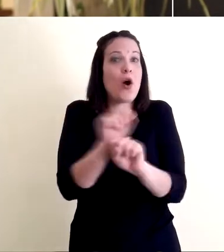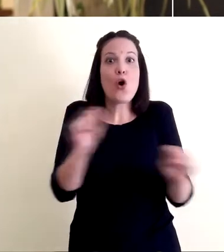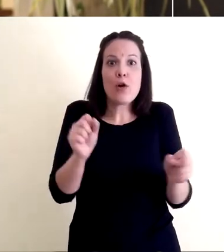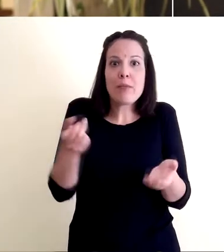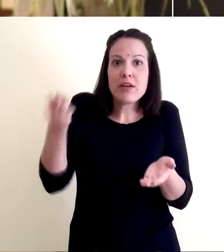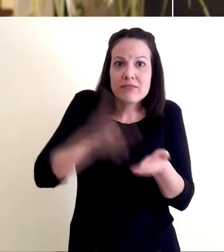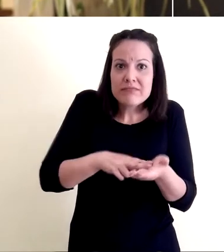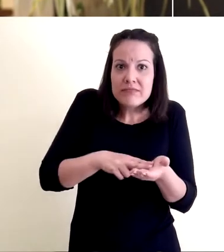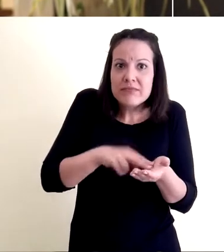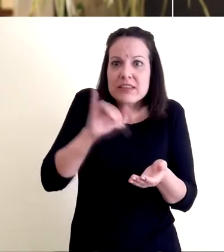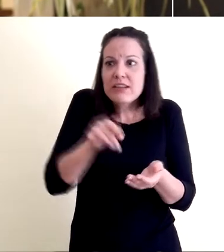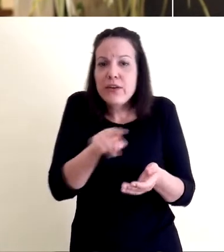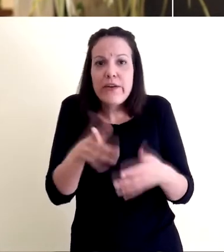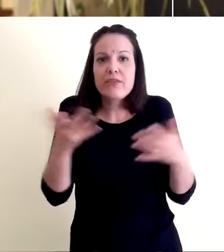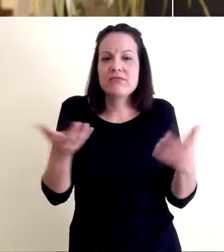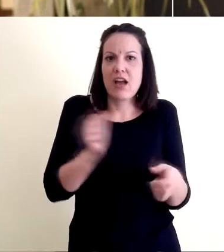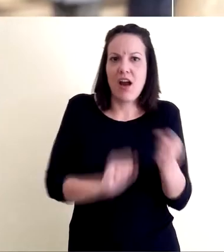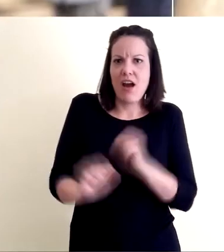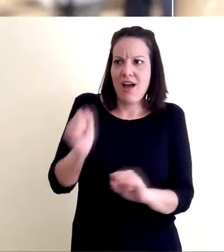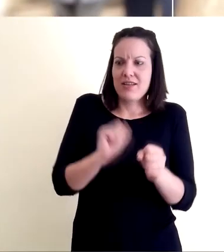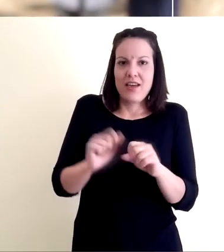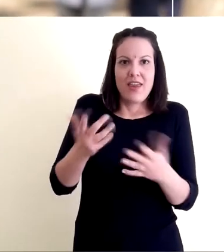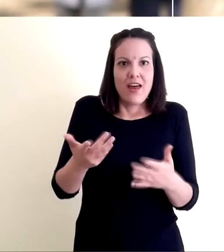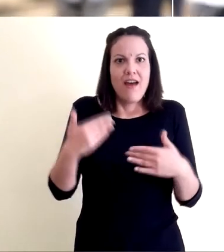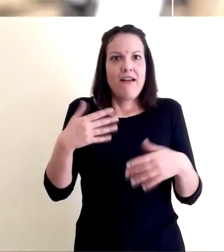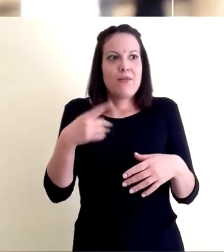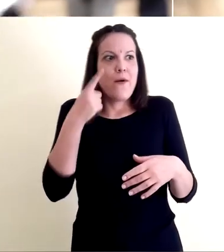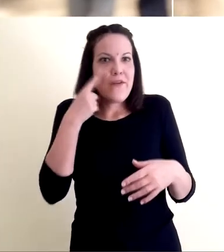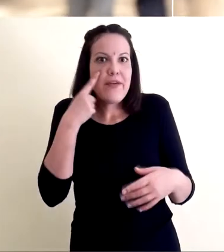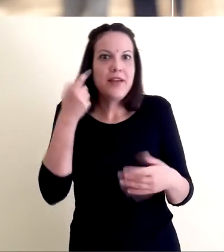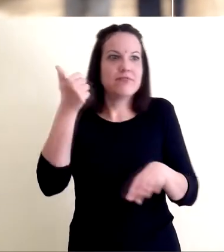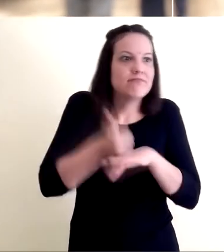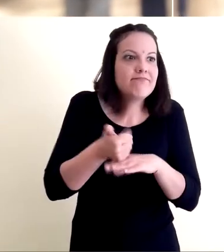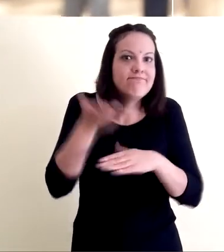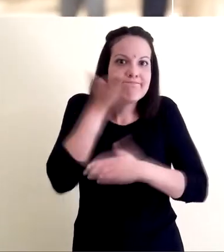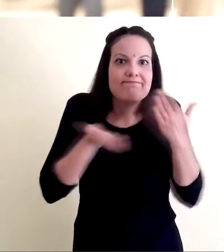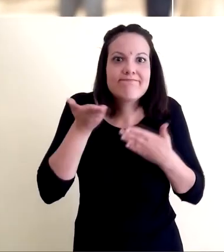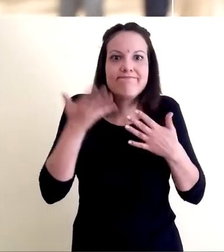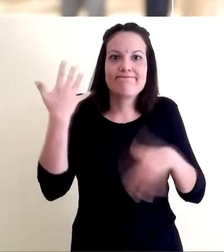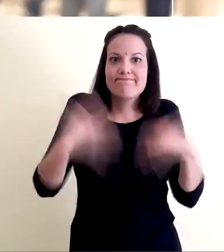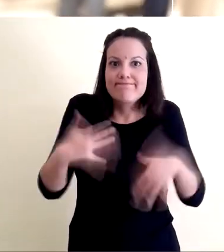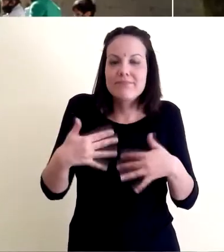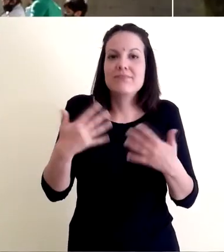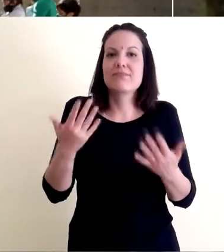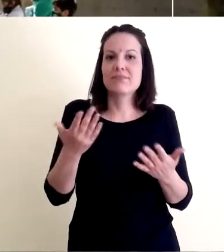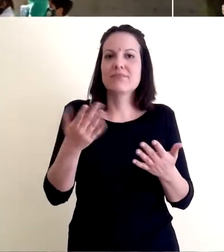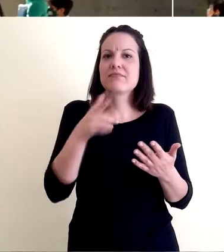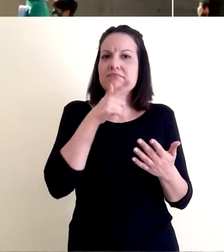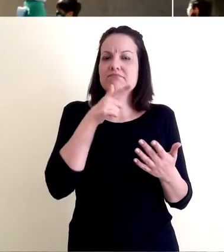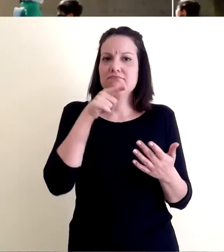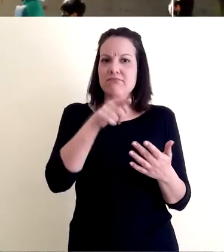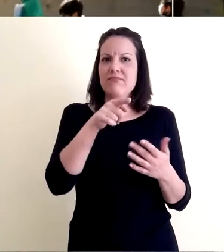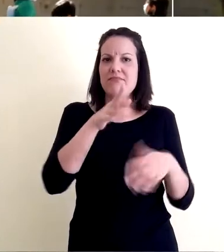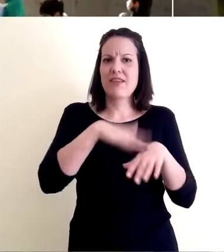y entonces esa ansiedad por poder estar, vivir, compartir. Entonces todo esto es, me parece, la tarea